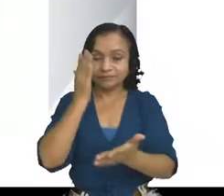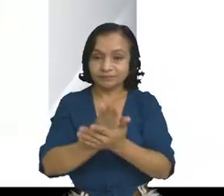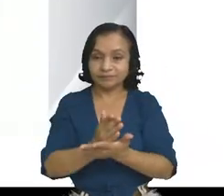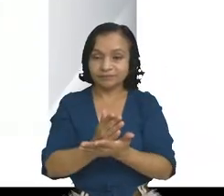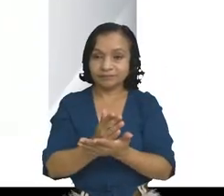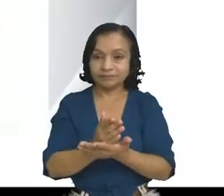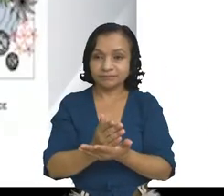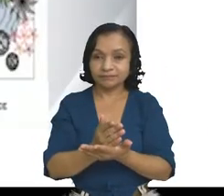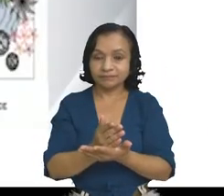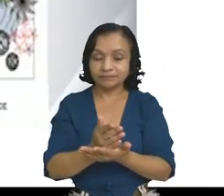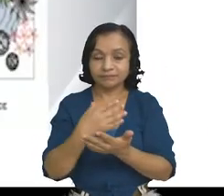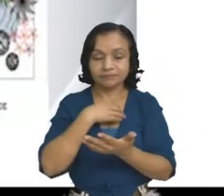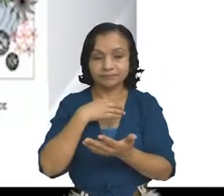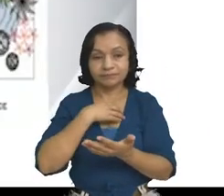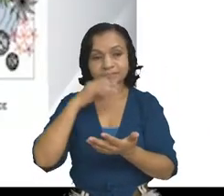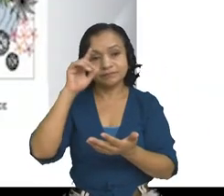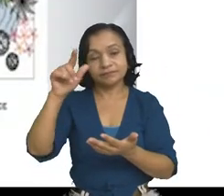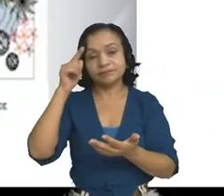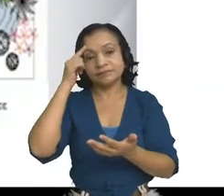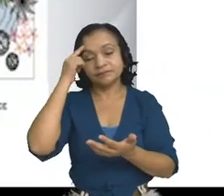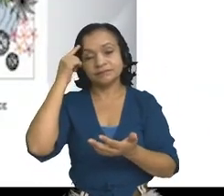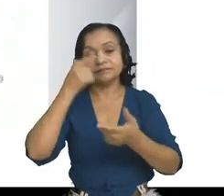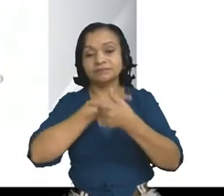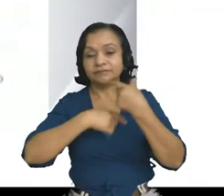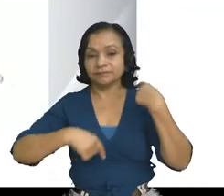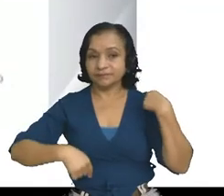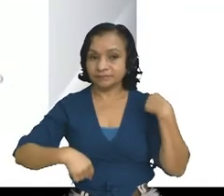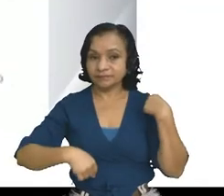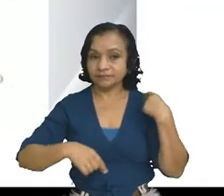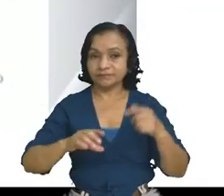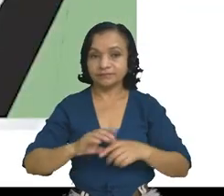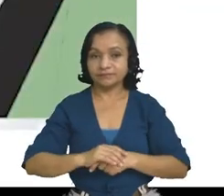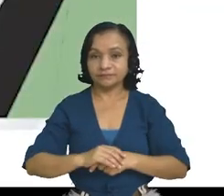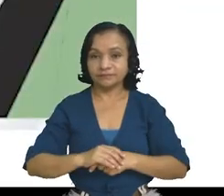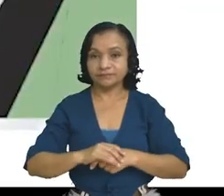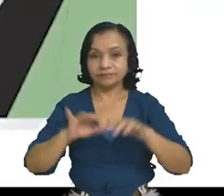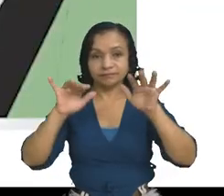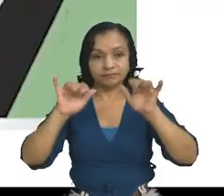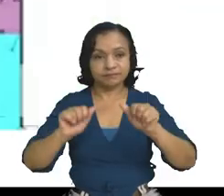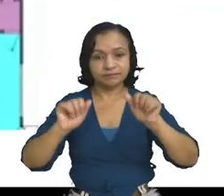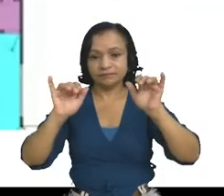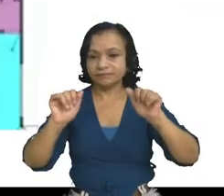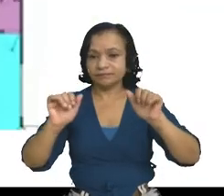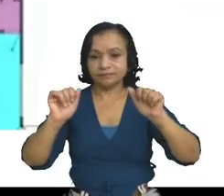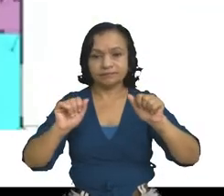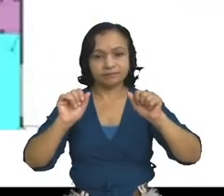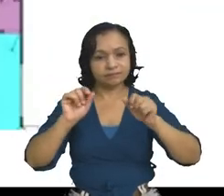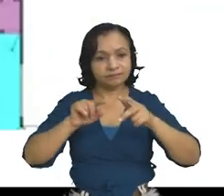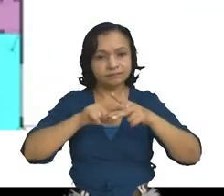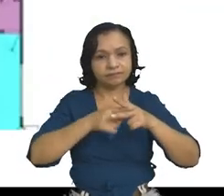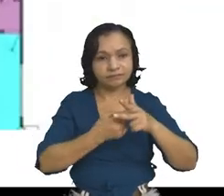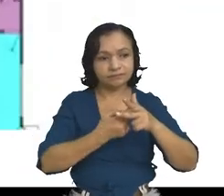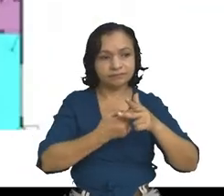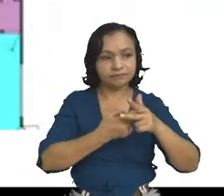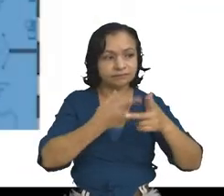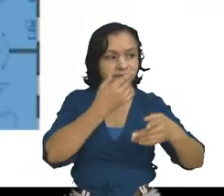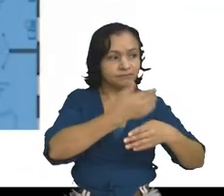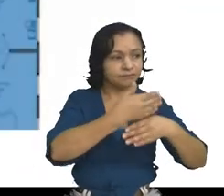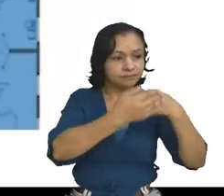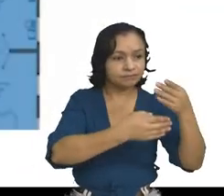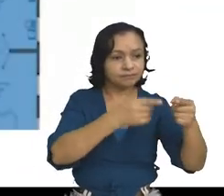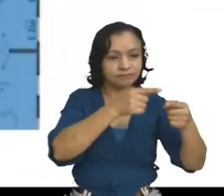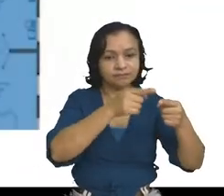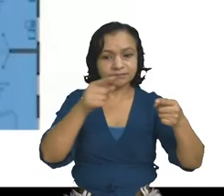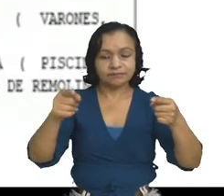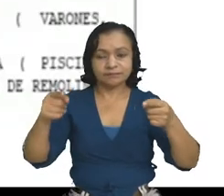prioridad de nuestro gobierno y de nuestro presidente, ya están dándose los primeros pasos en el proceso administrativo y